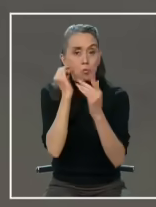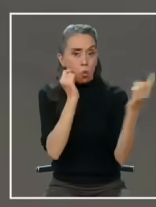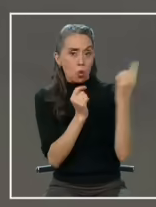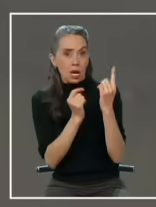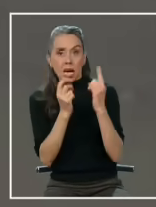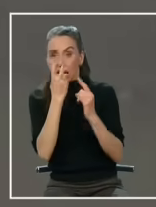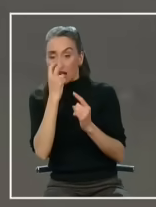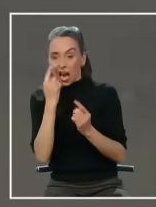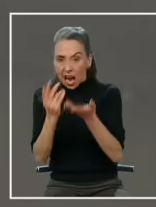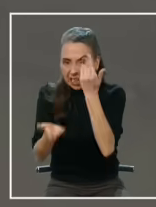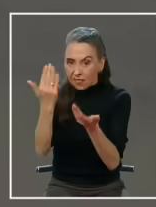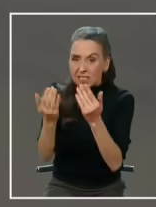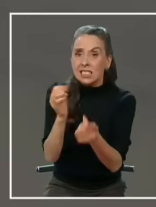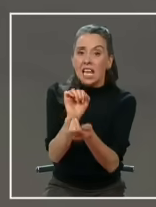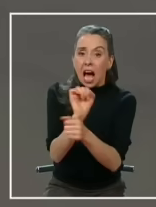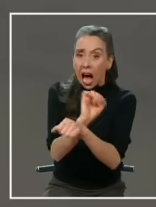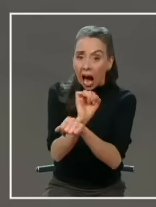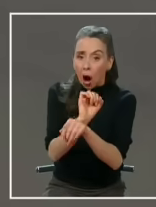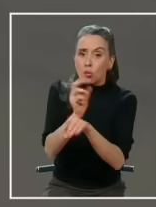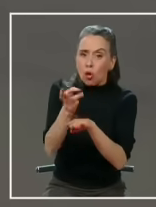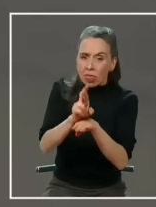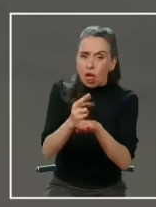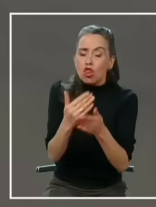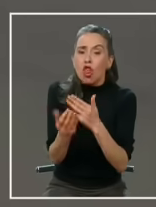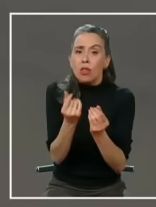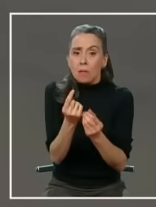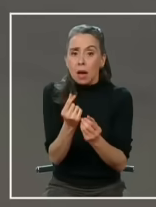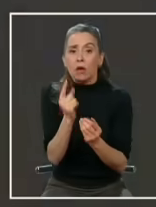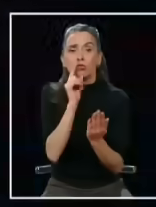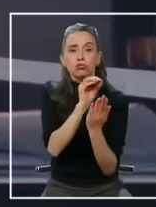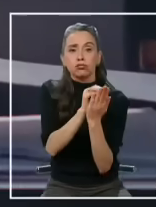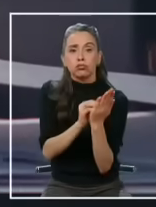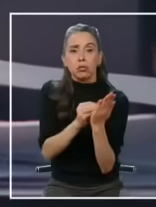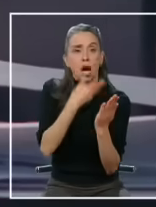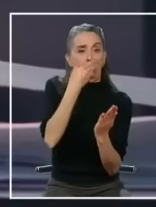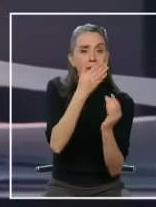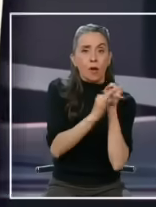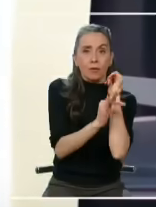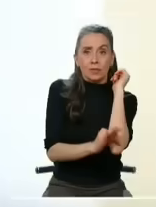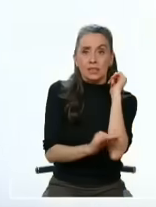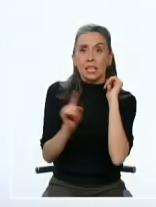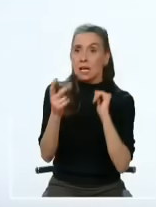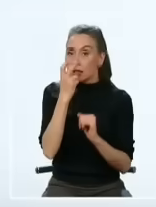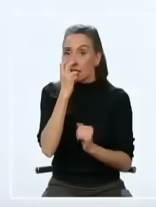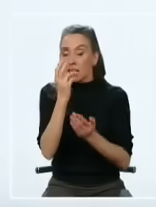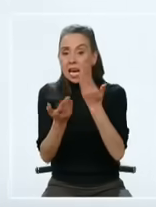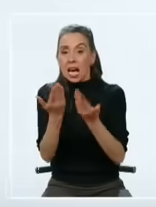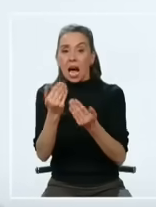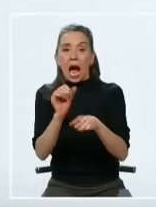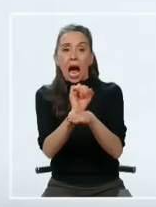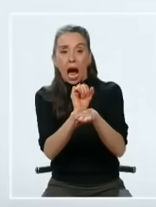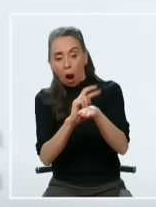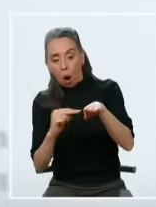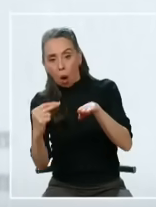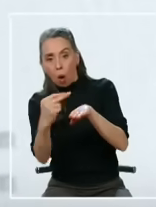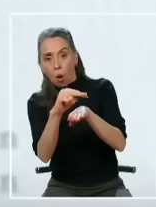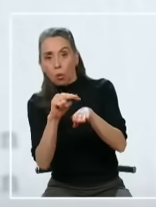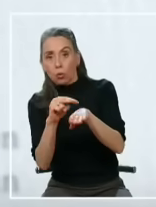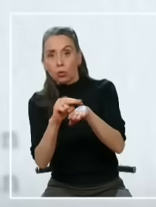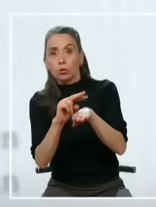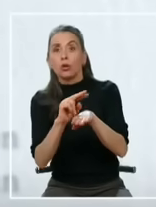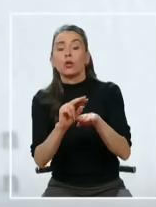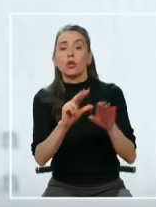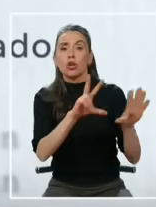auto. Todo esto consta en declaraciones que están en manos de la fiscalía. Intervino en la revisión del vehículo y luego de eso